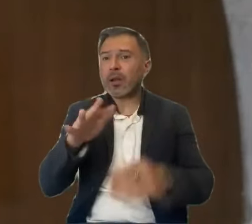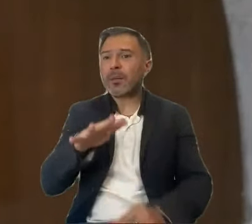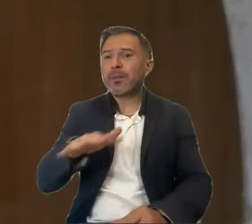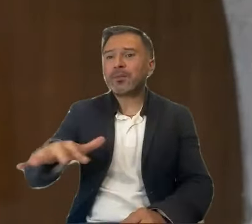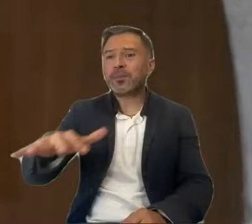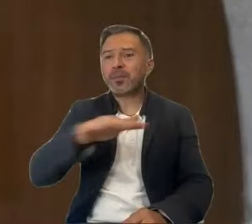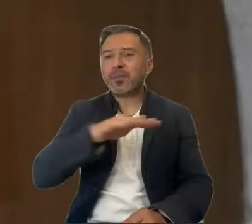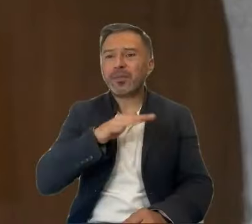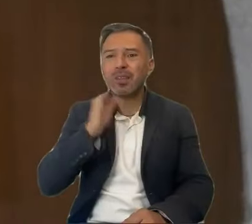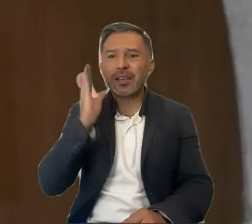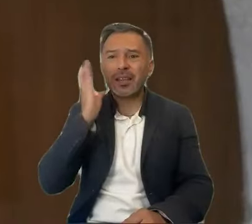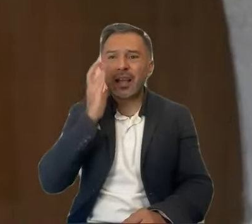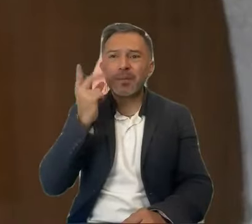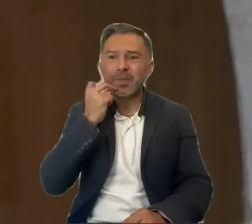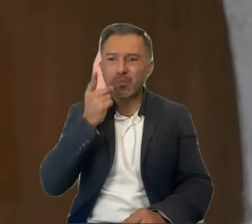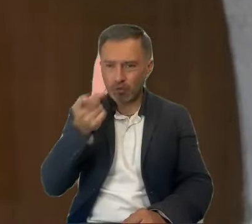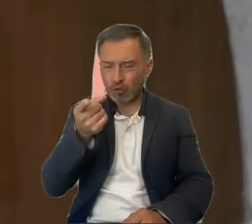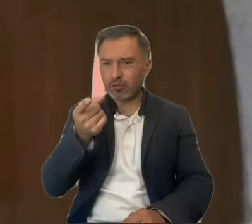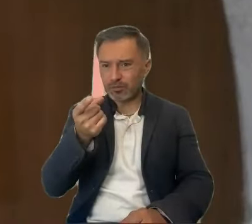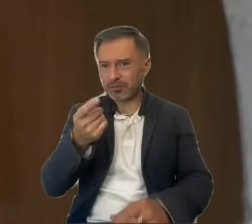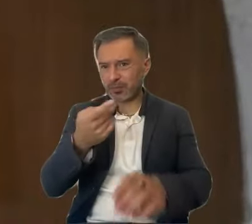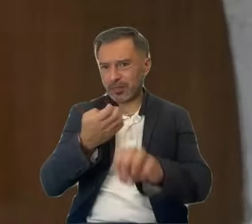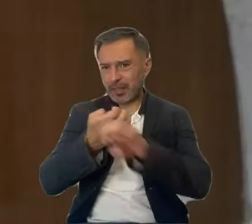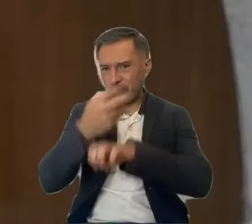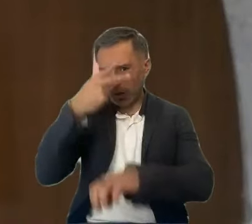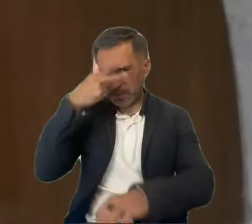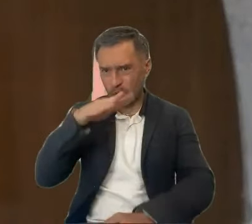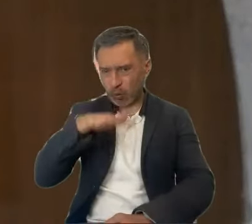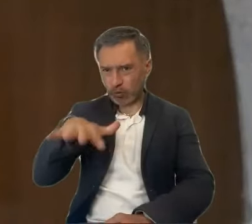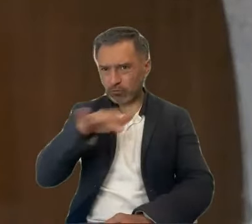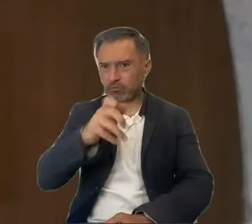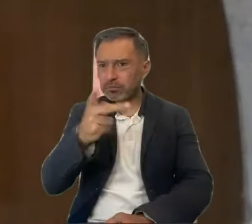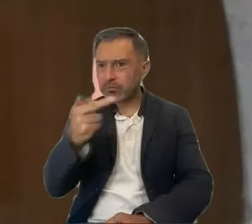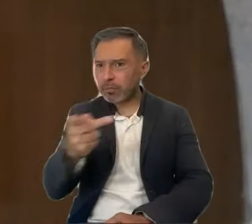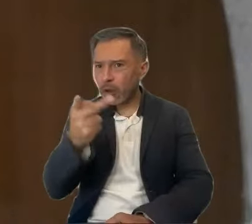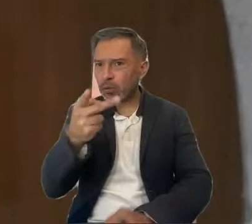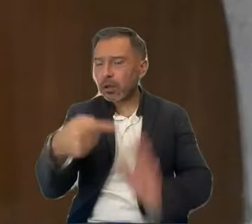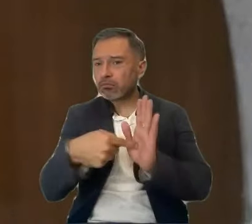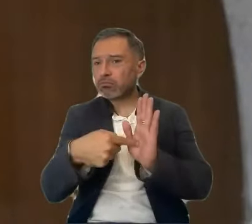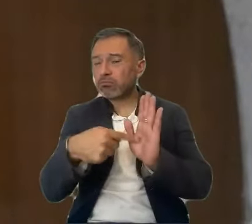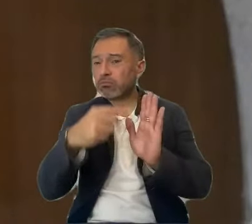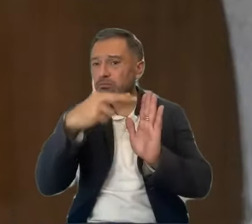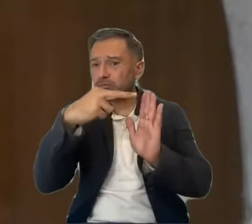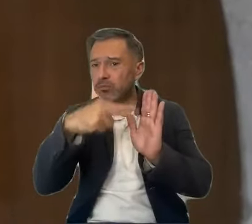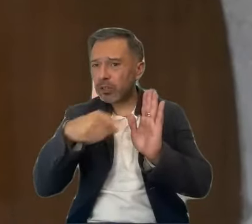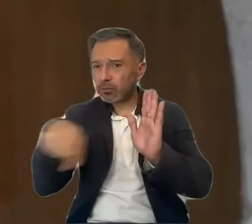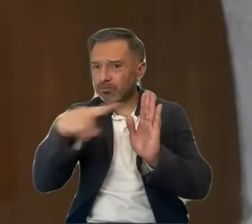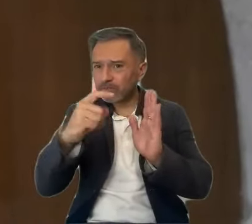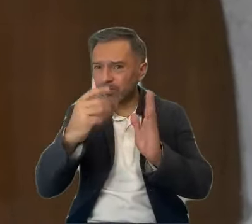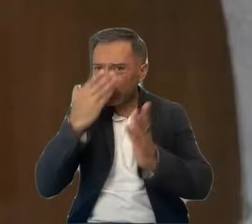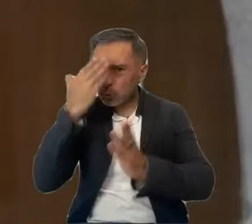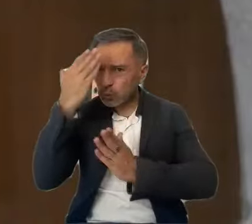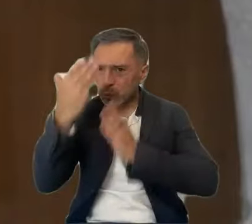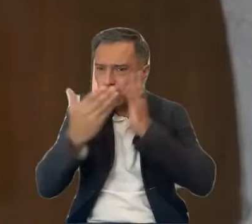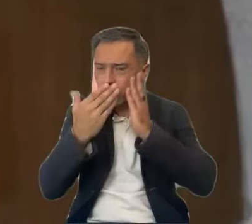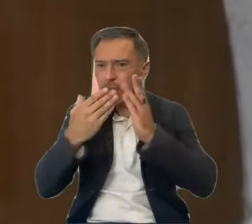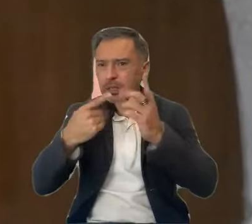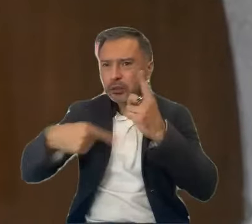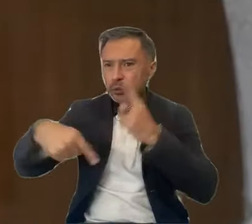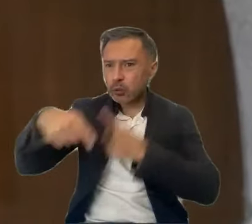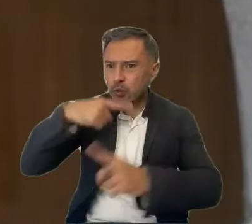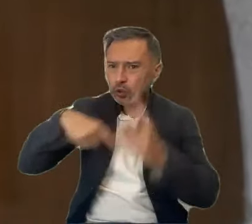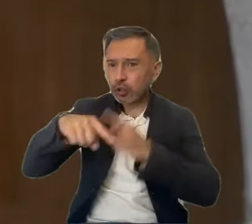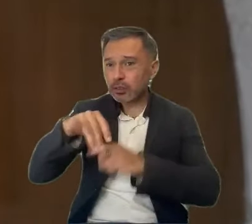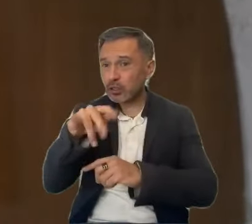este honorable Poder Legislativo del Estado de México para su análisis, discusión y en su caso aprobación en sus